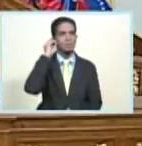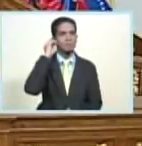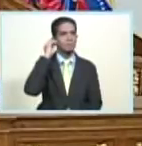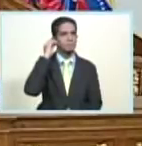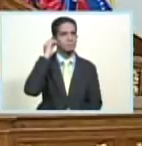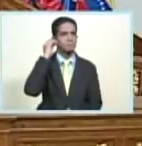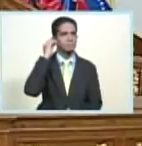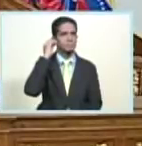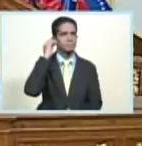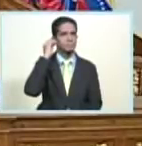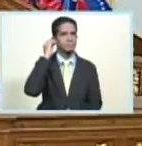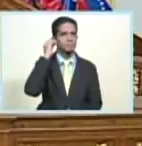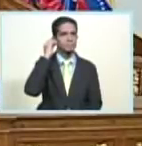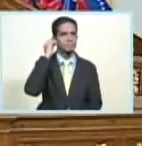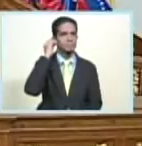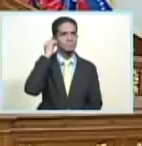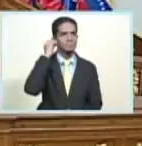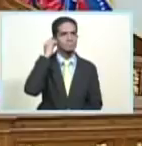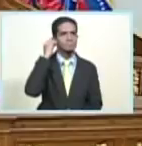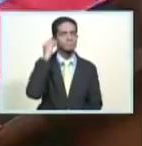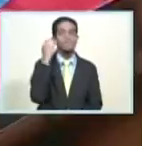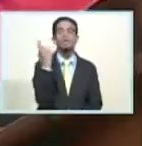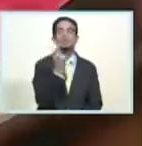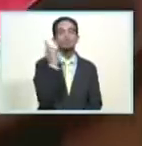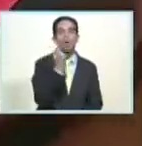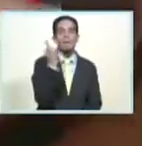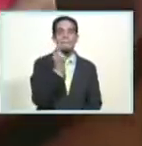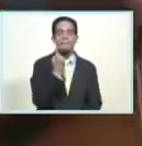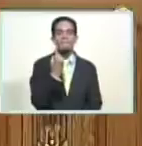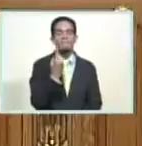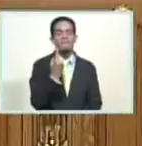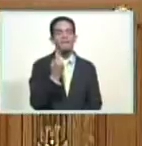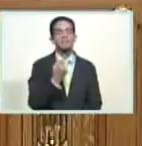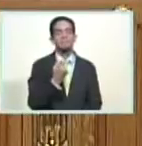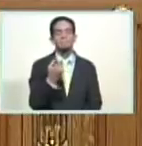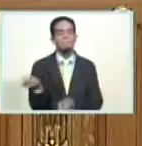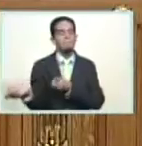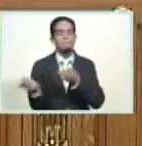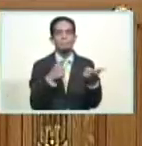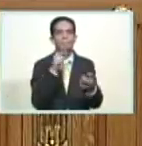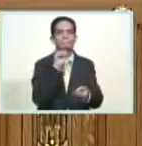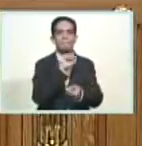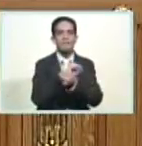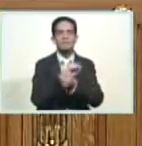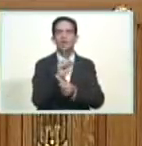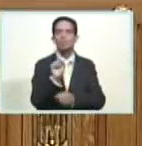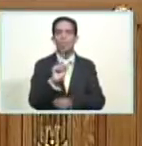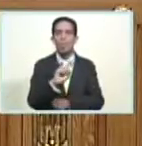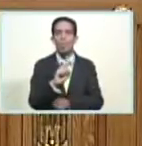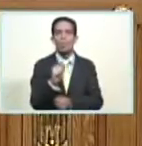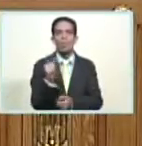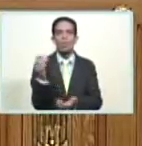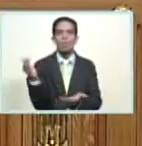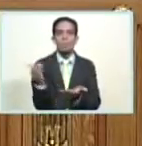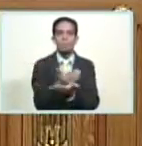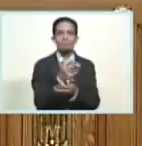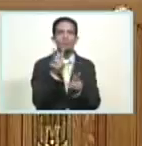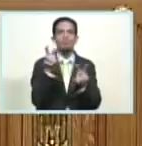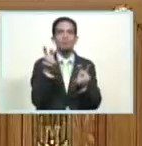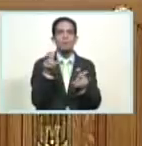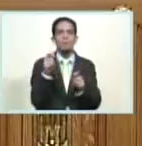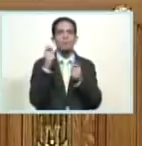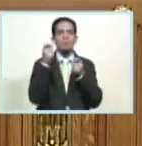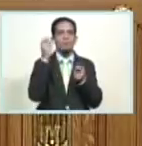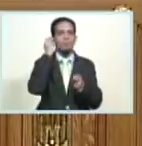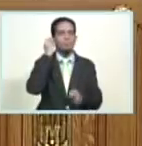Pero es que la cuestión no es solo combatir las mafias y capturarlas y meterlas presas. Es sustituirlas por nuevos gerentes,